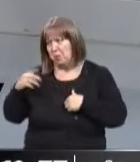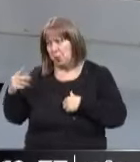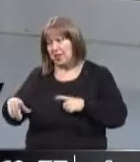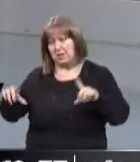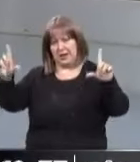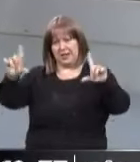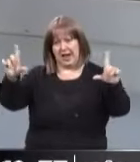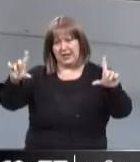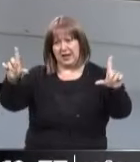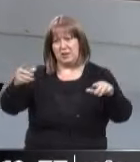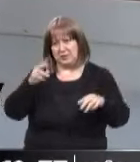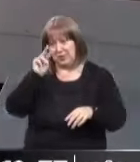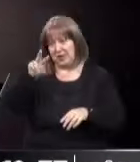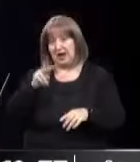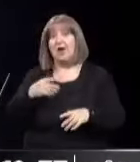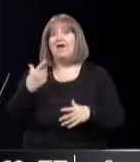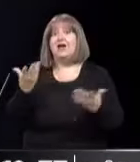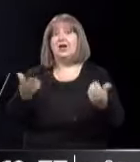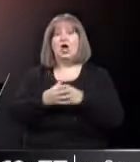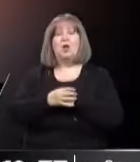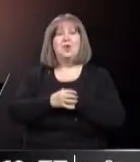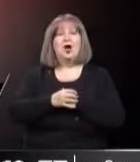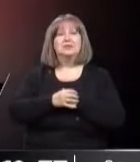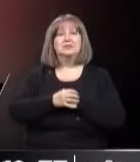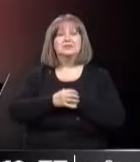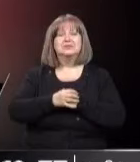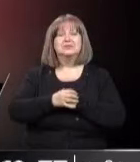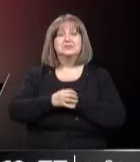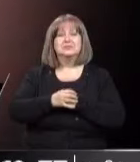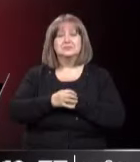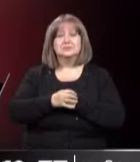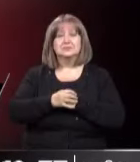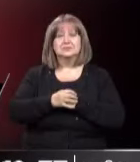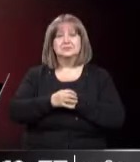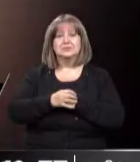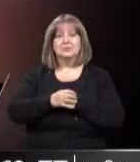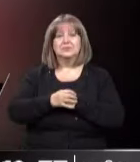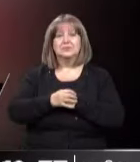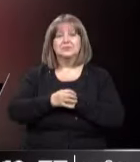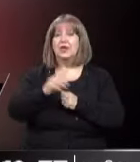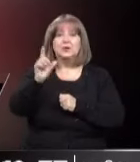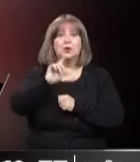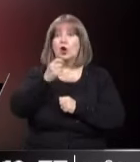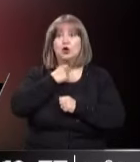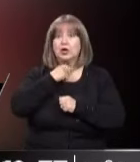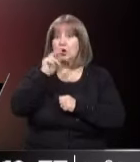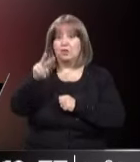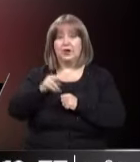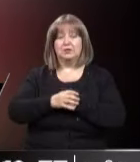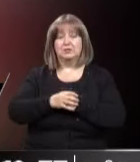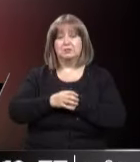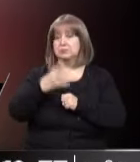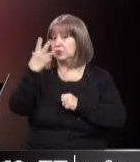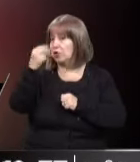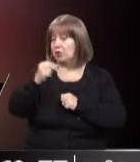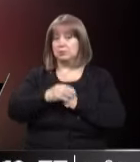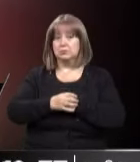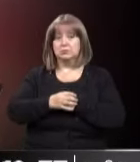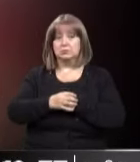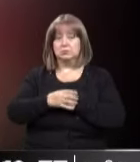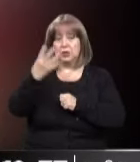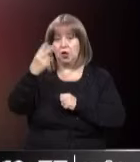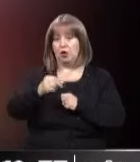Miren la reacción. A ver. Después se control, Pini, si le pongo el partido a venir. No quiero el partido. ¿Y no lo vas a ver? No. ¿Por qué? Porque